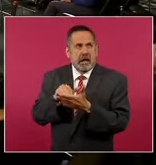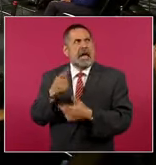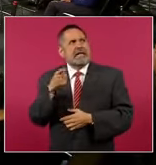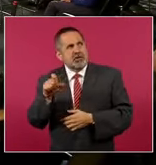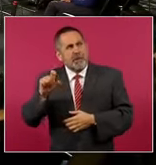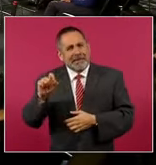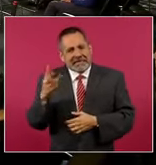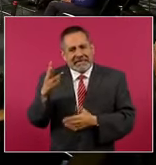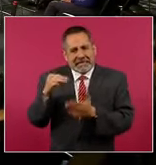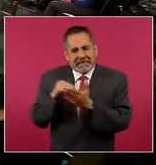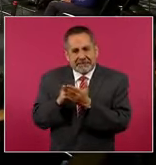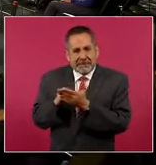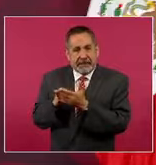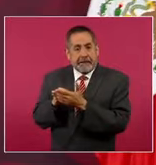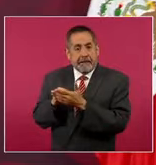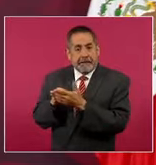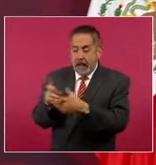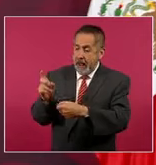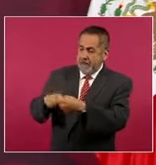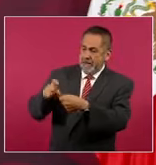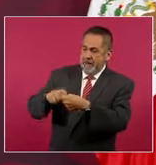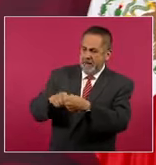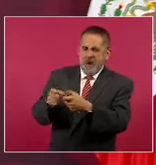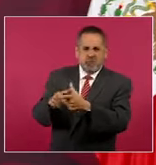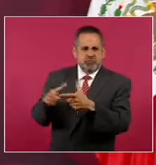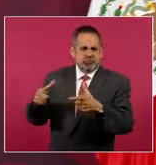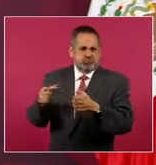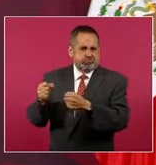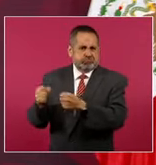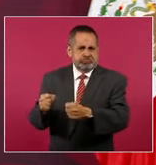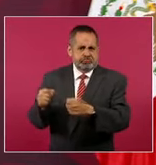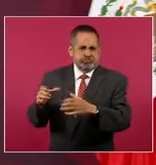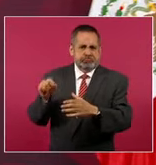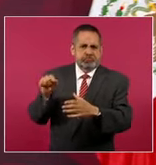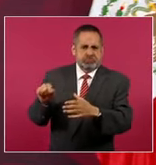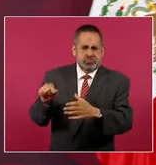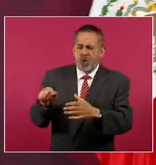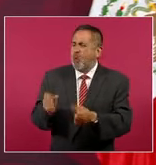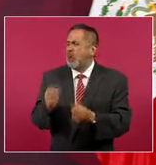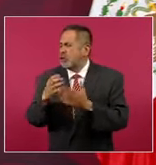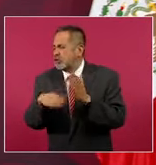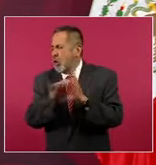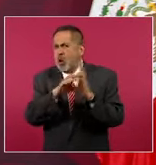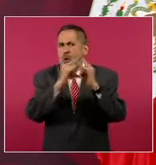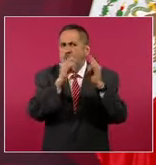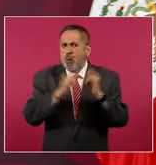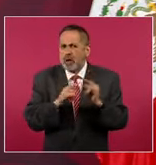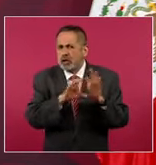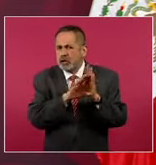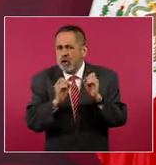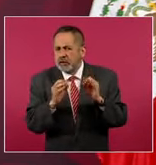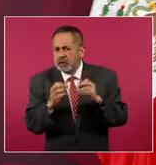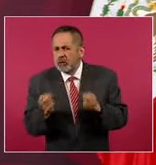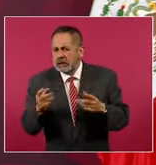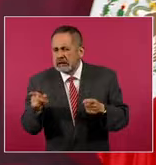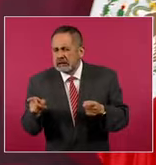123 mil elementos. ¿Y cuántos cuarteles? Son